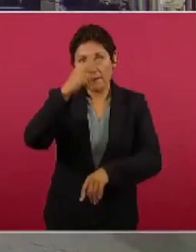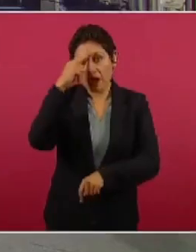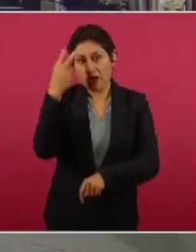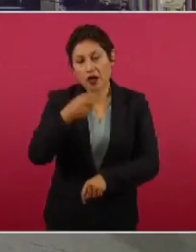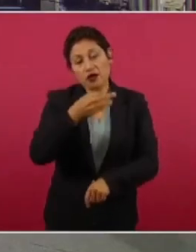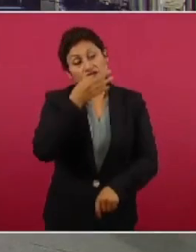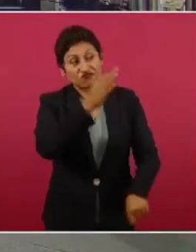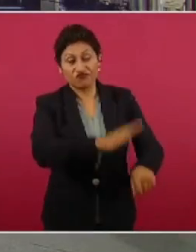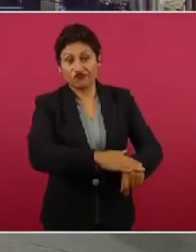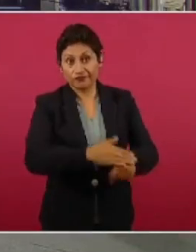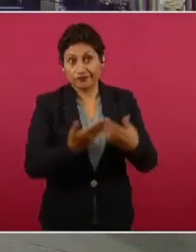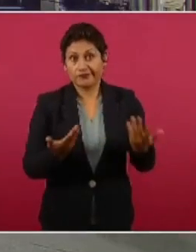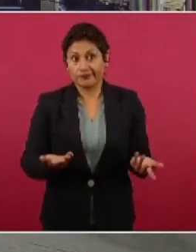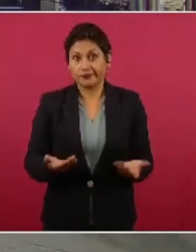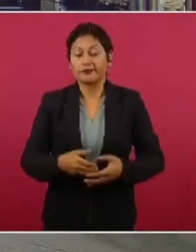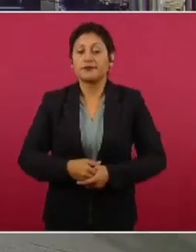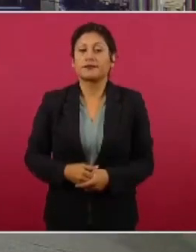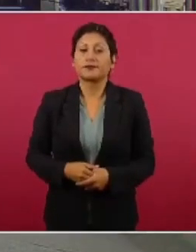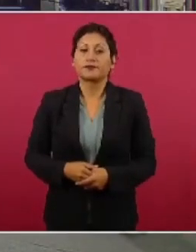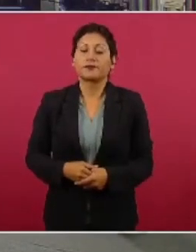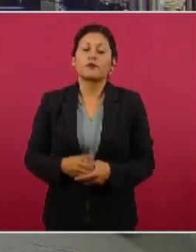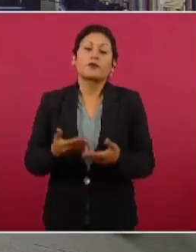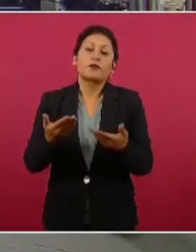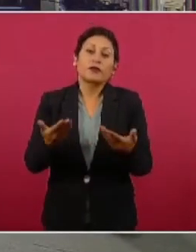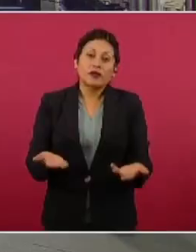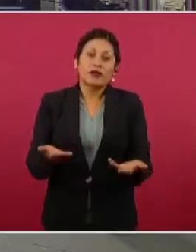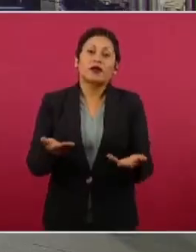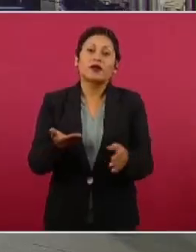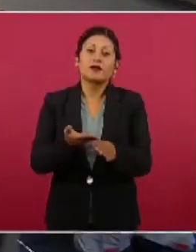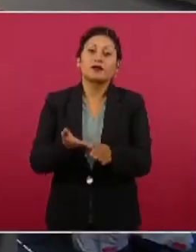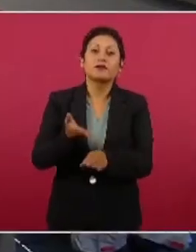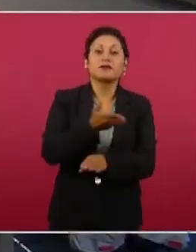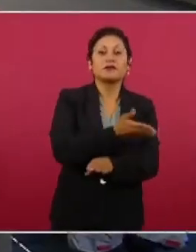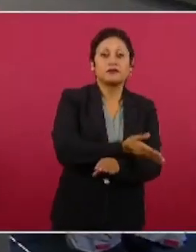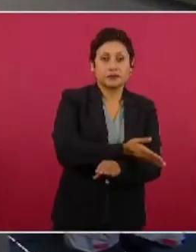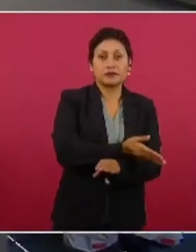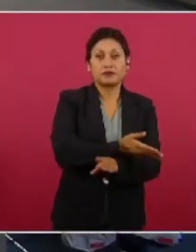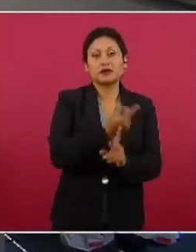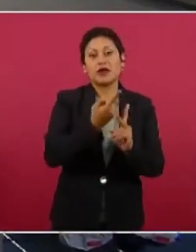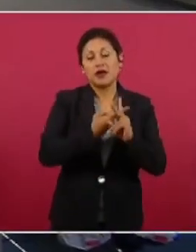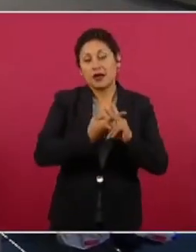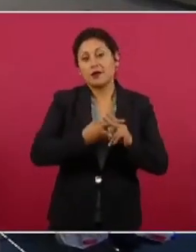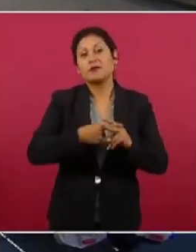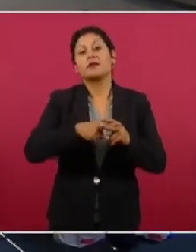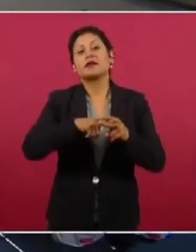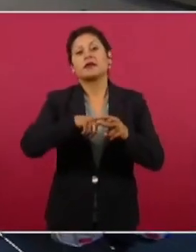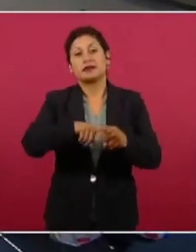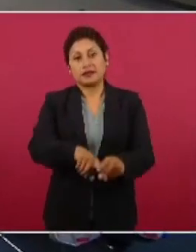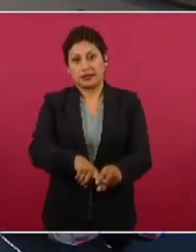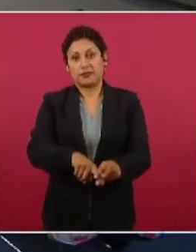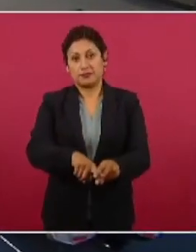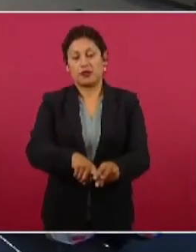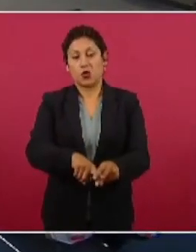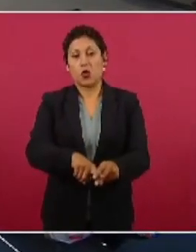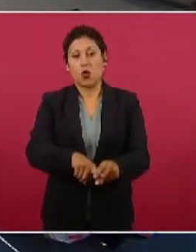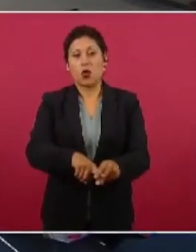Bueno, al principio, los asesores de presidente Trump,